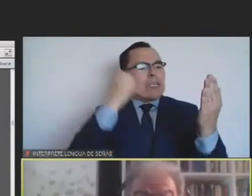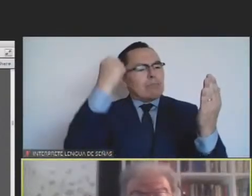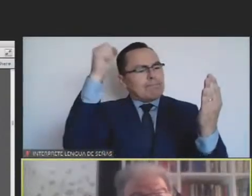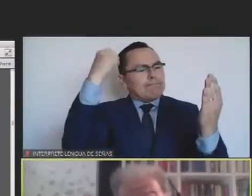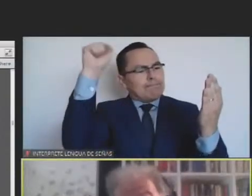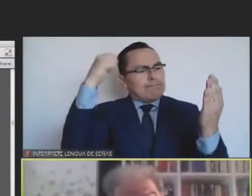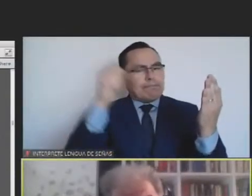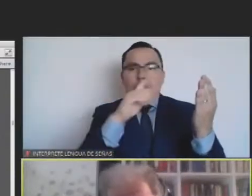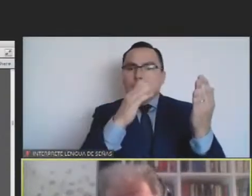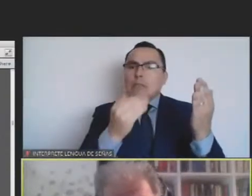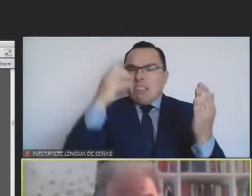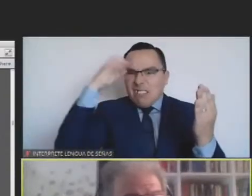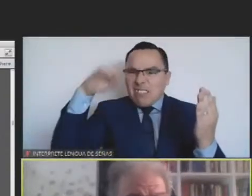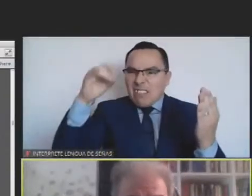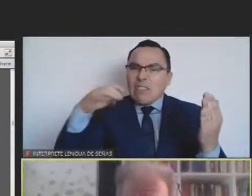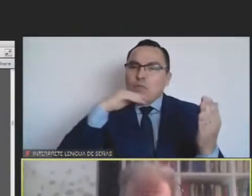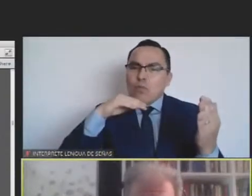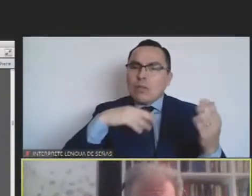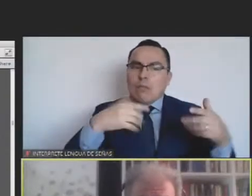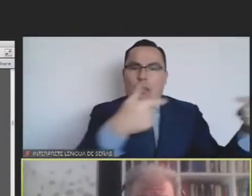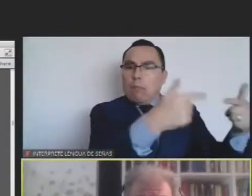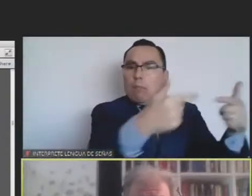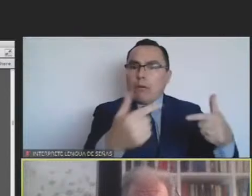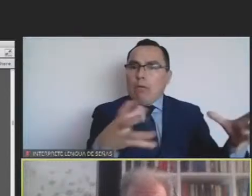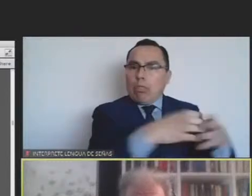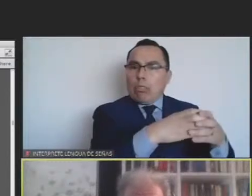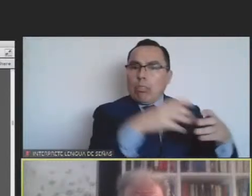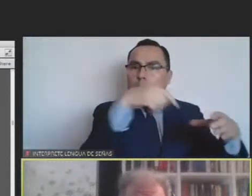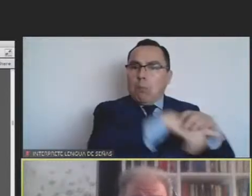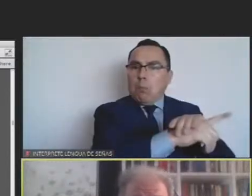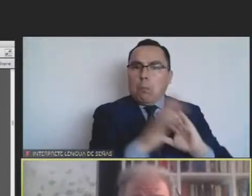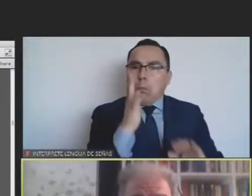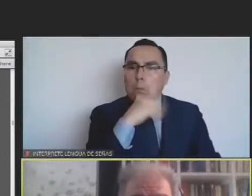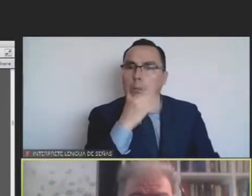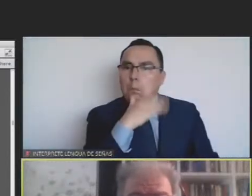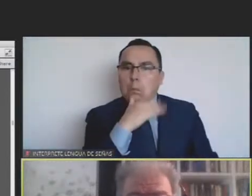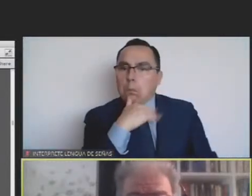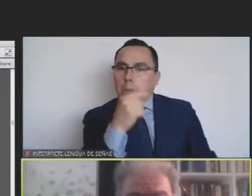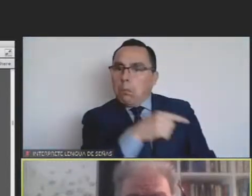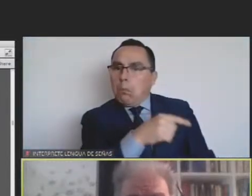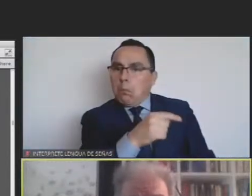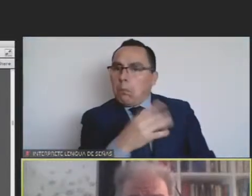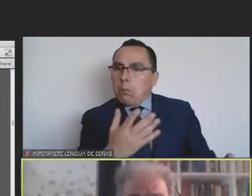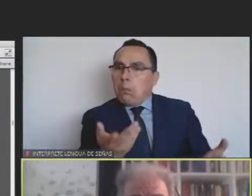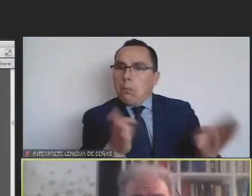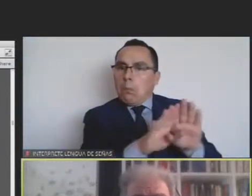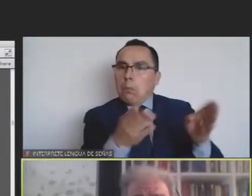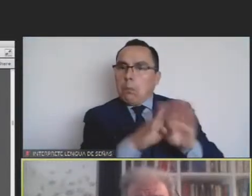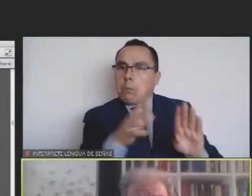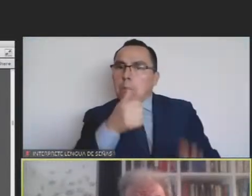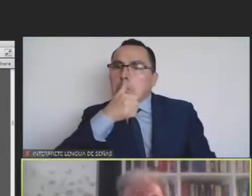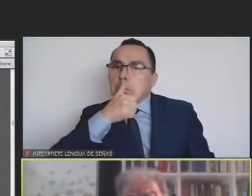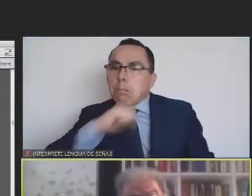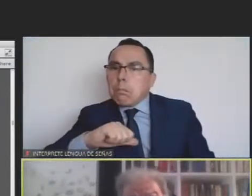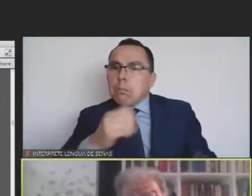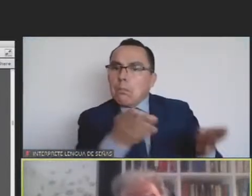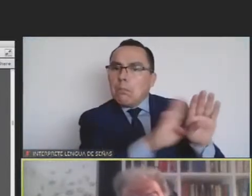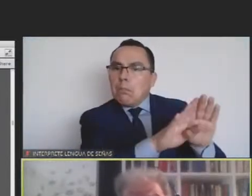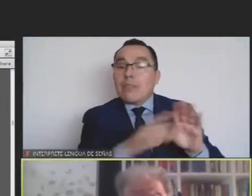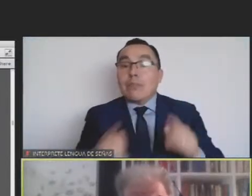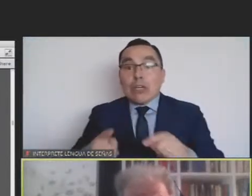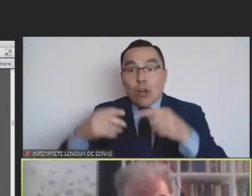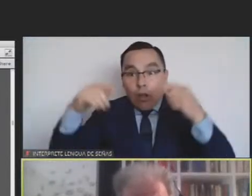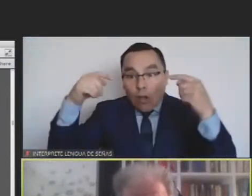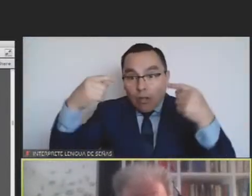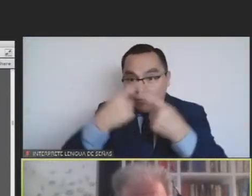elección. En los partidos no hay nada similar. No se conocen los resultados a nivel de mesa, ni siquiera a nivel de distrito. Aparecen algunos números totales y